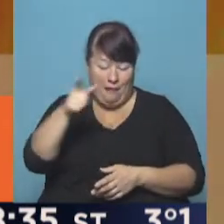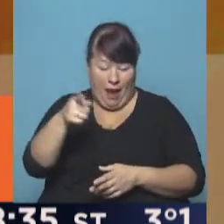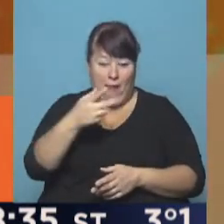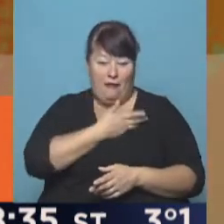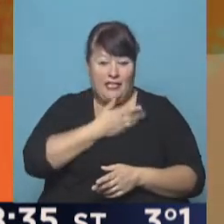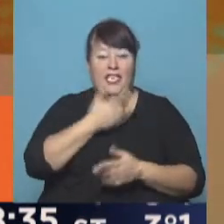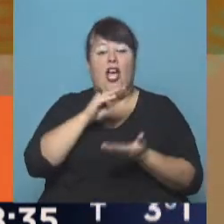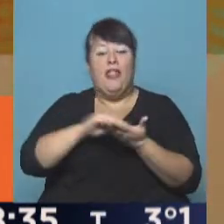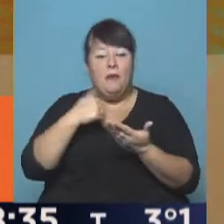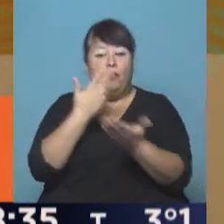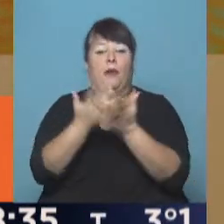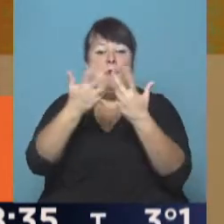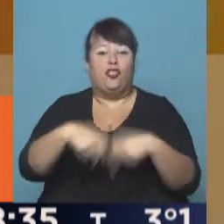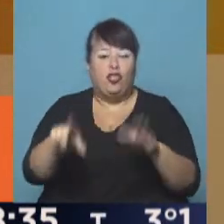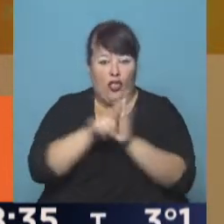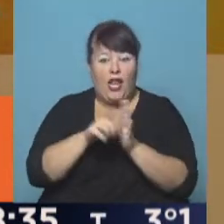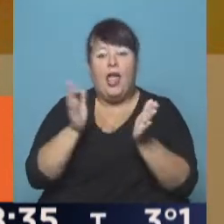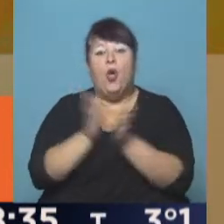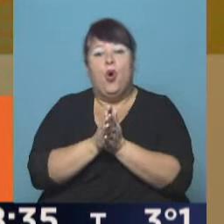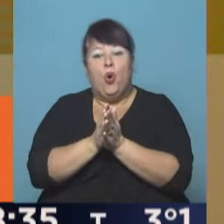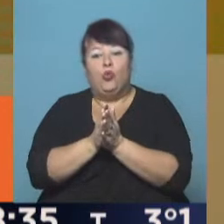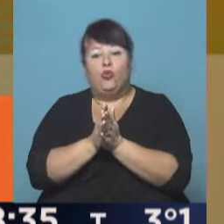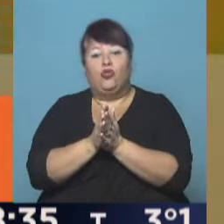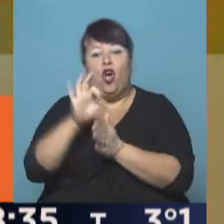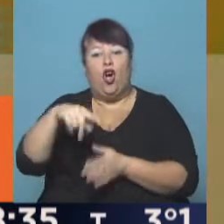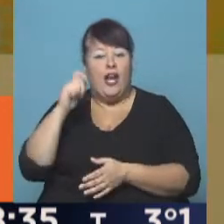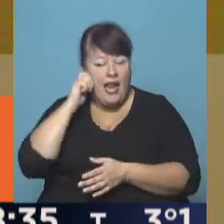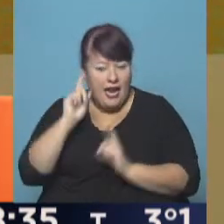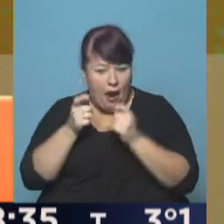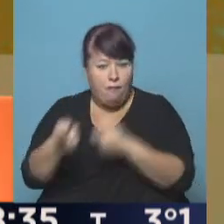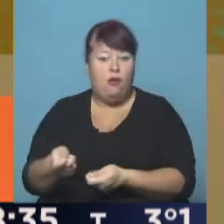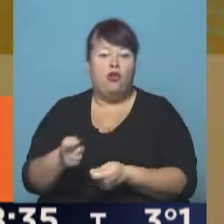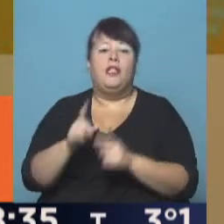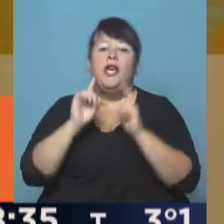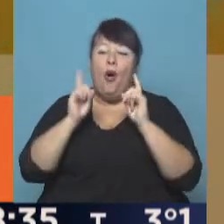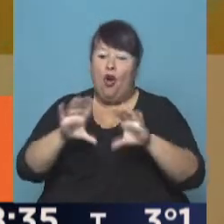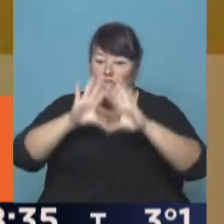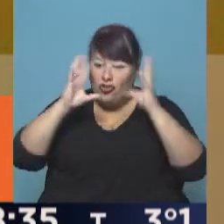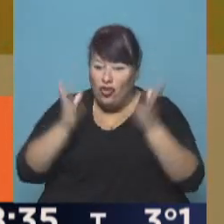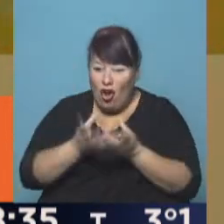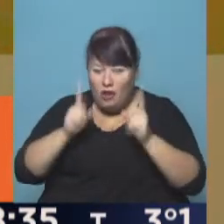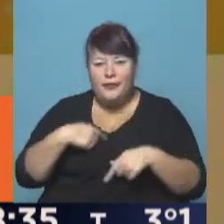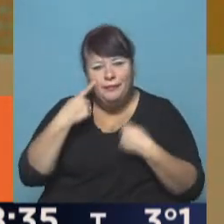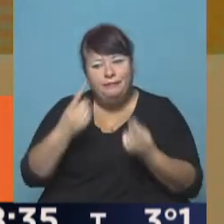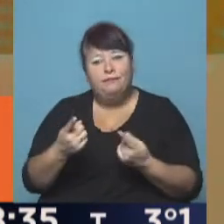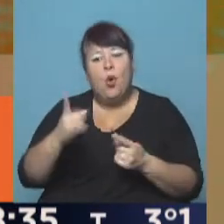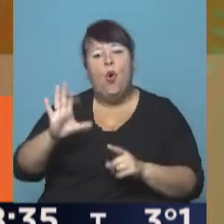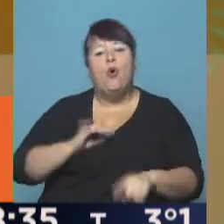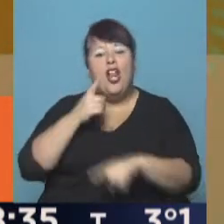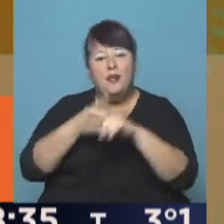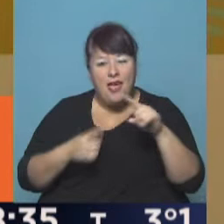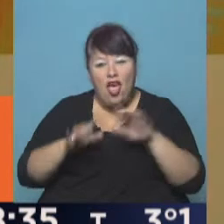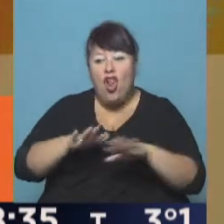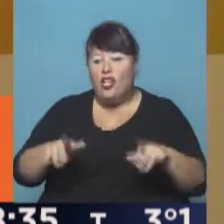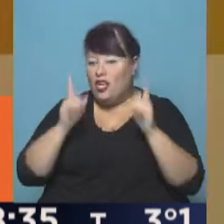en diputados para presentar el proyecto de ley junto a la ong a pesar de todo eso nosotros vimos que desde un año y medio